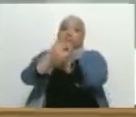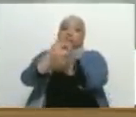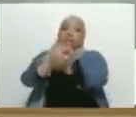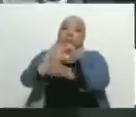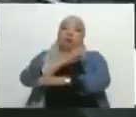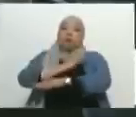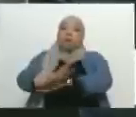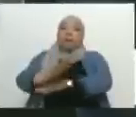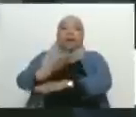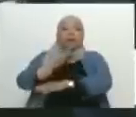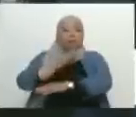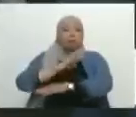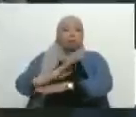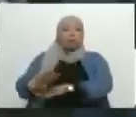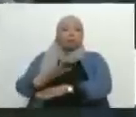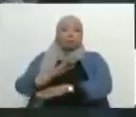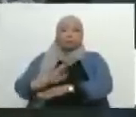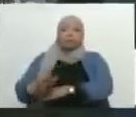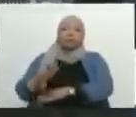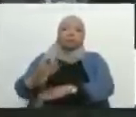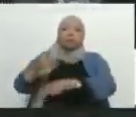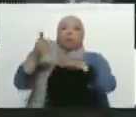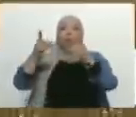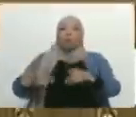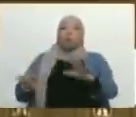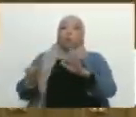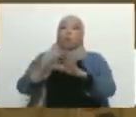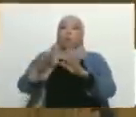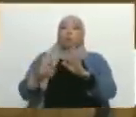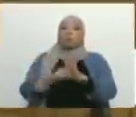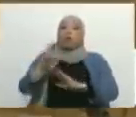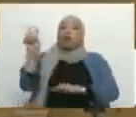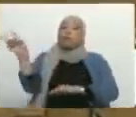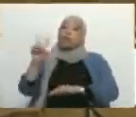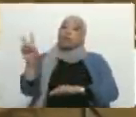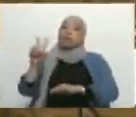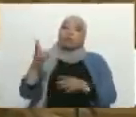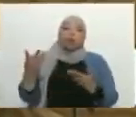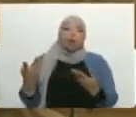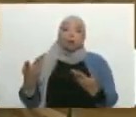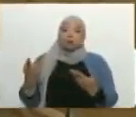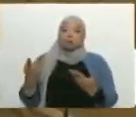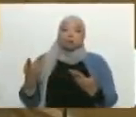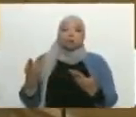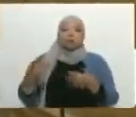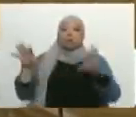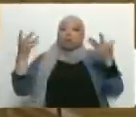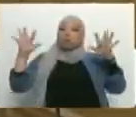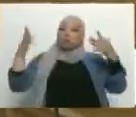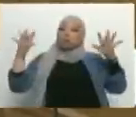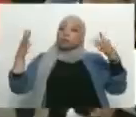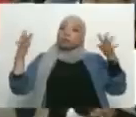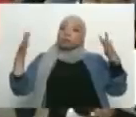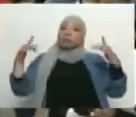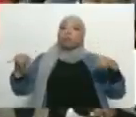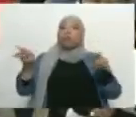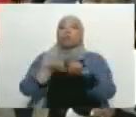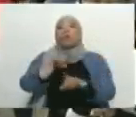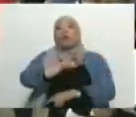lugar, de acuerdo a lo establecido en la Constitución de la República Bolivariana de Venezuela, así como el